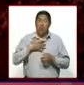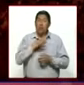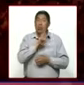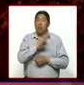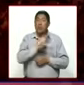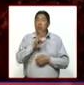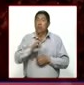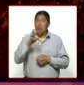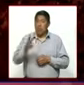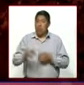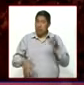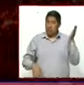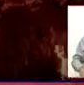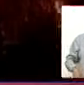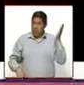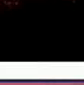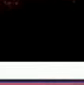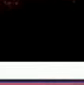web